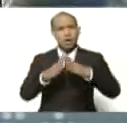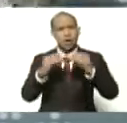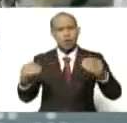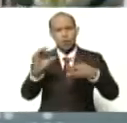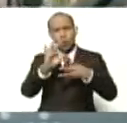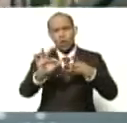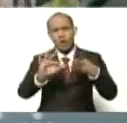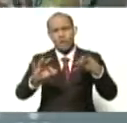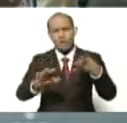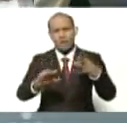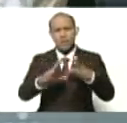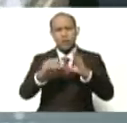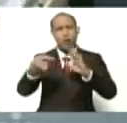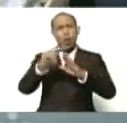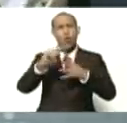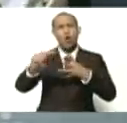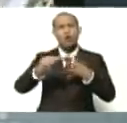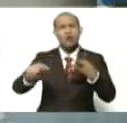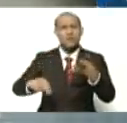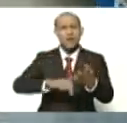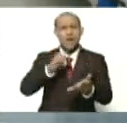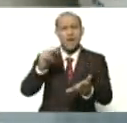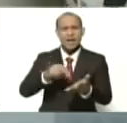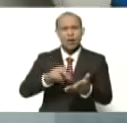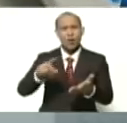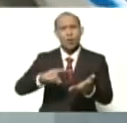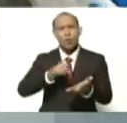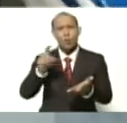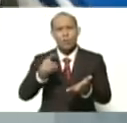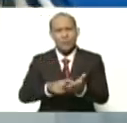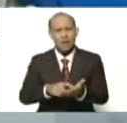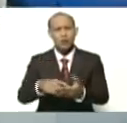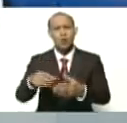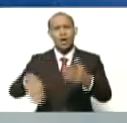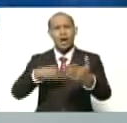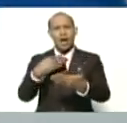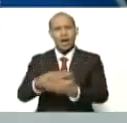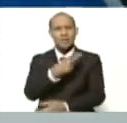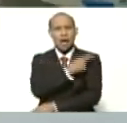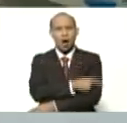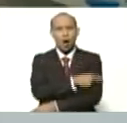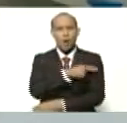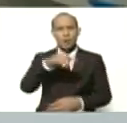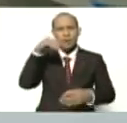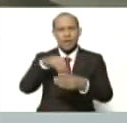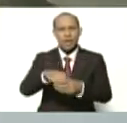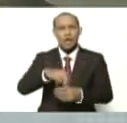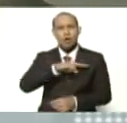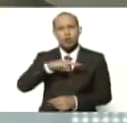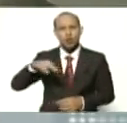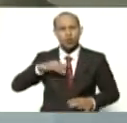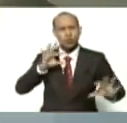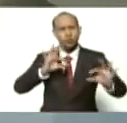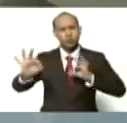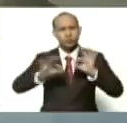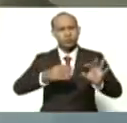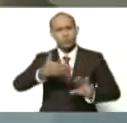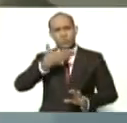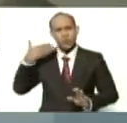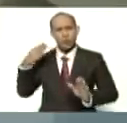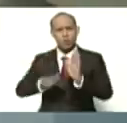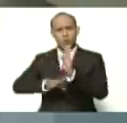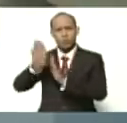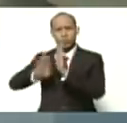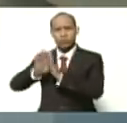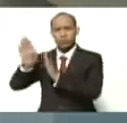facetas y escalas hasta la medicina especializada hospitalaria tenemos que nosotros perfeccionar y